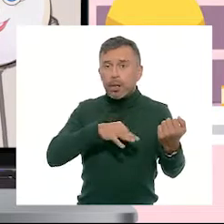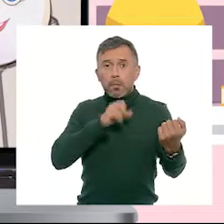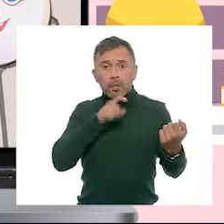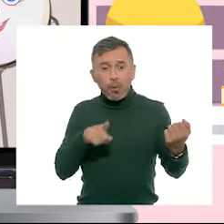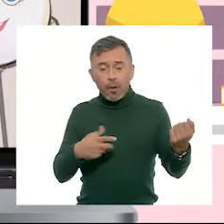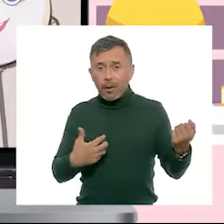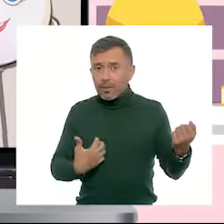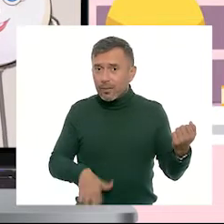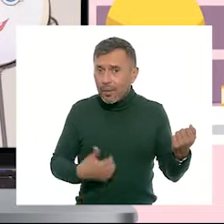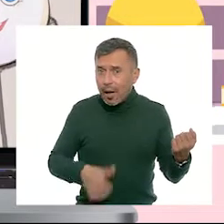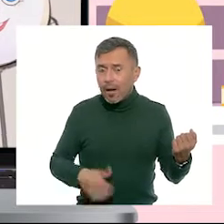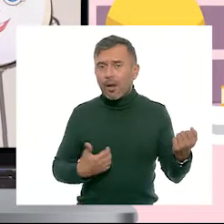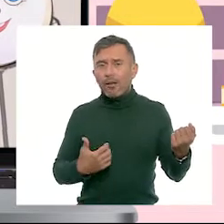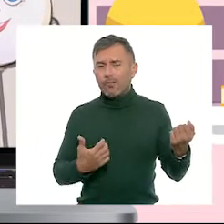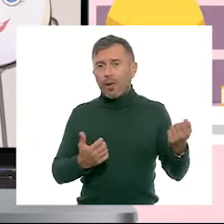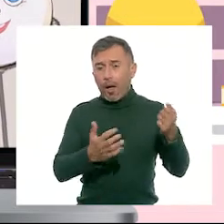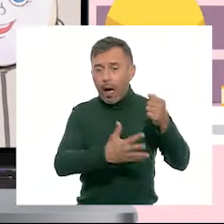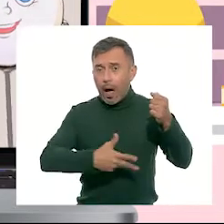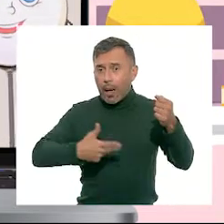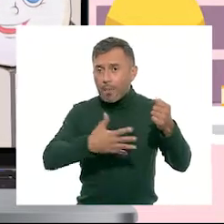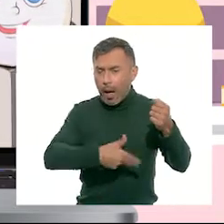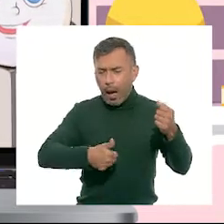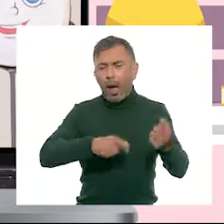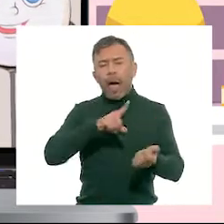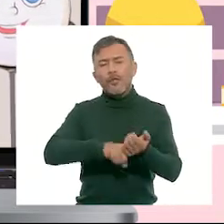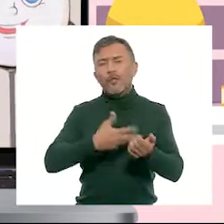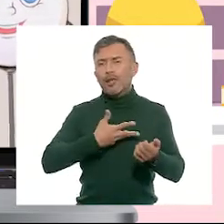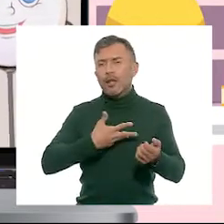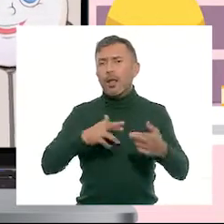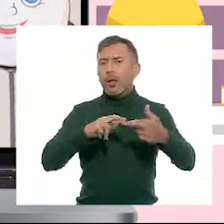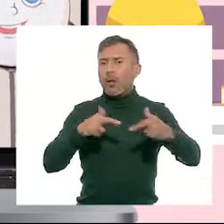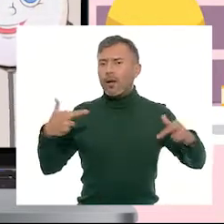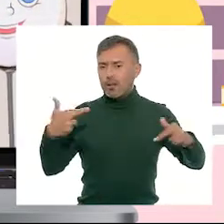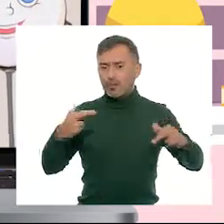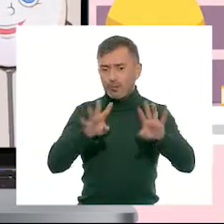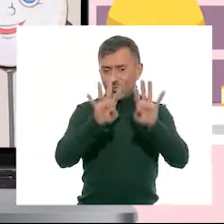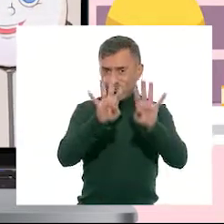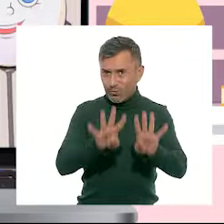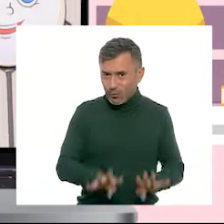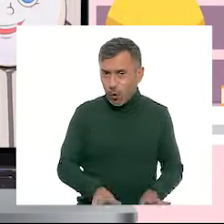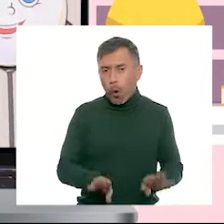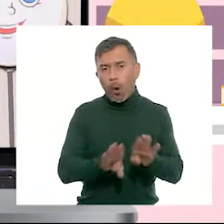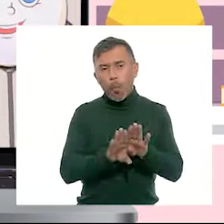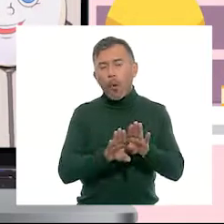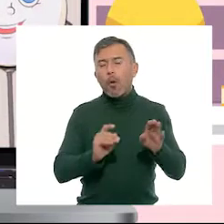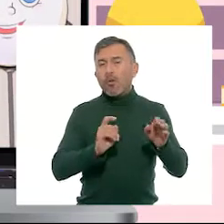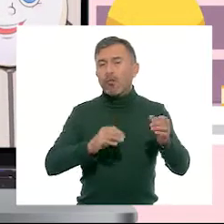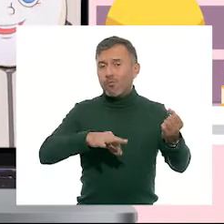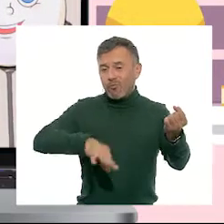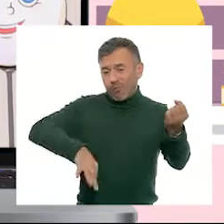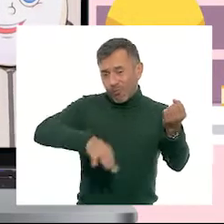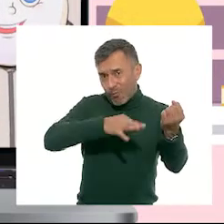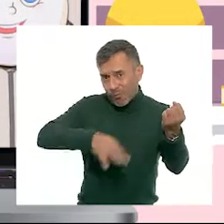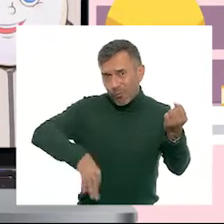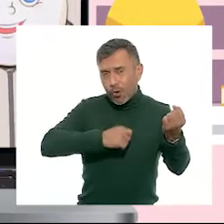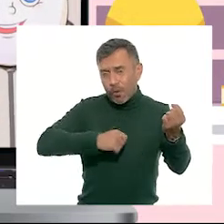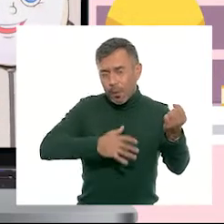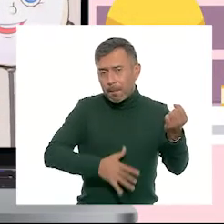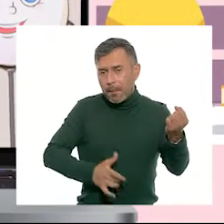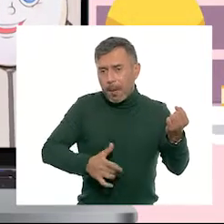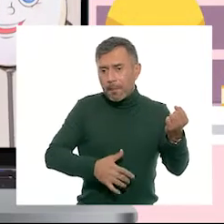arpa. Todos tenemos cuerdas y se tocan ya sea con un arco, rasgándolas con la mano o dándoles pequeños